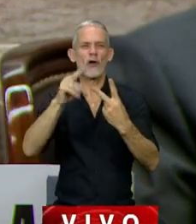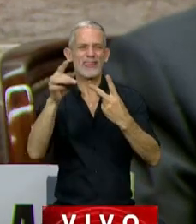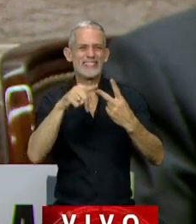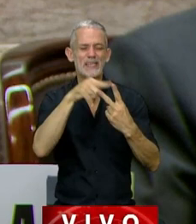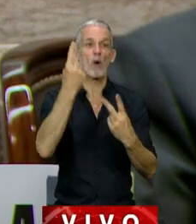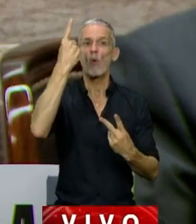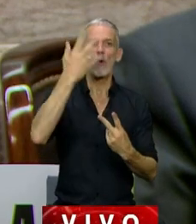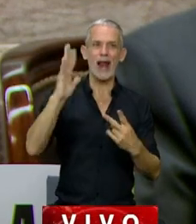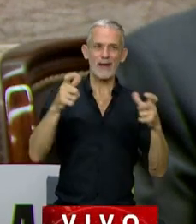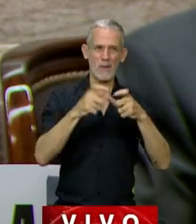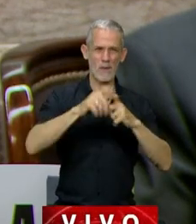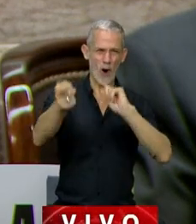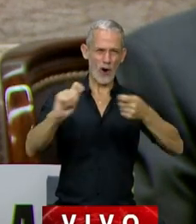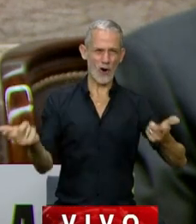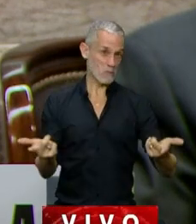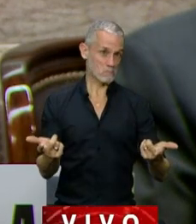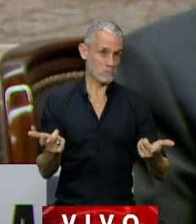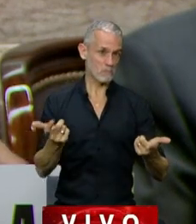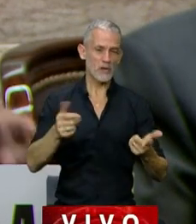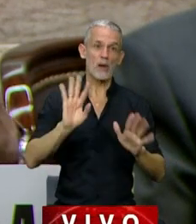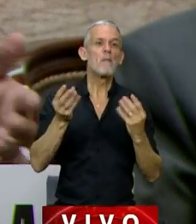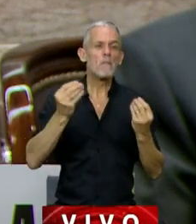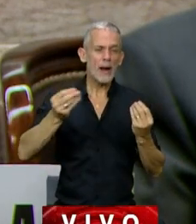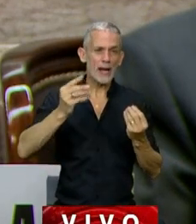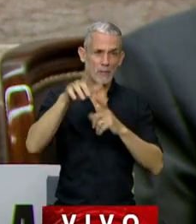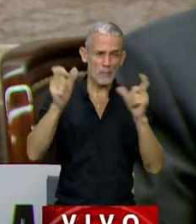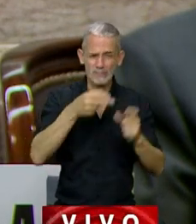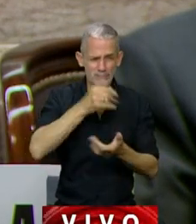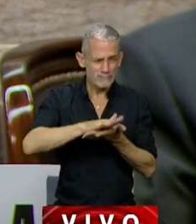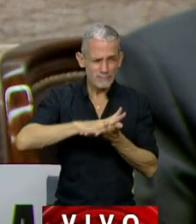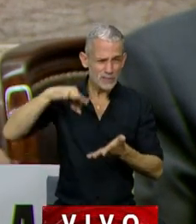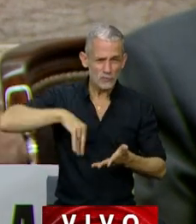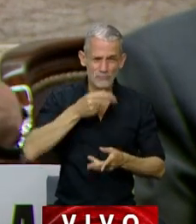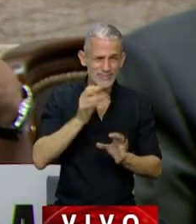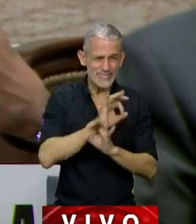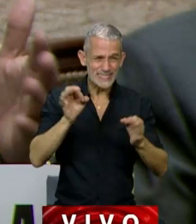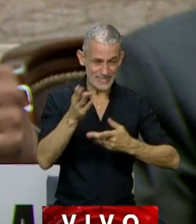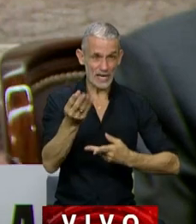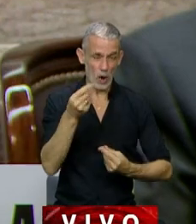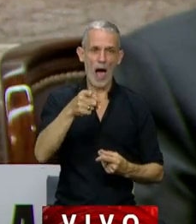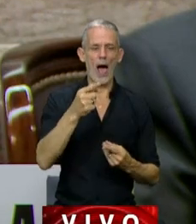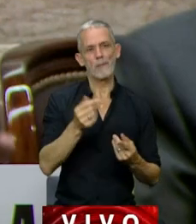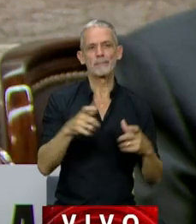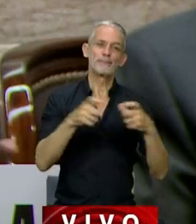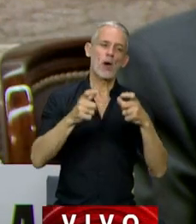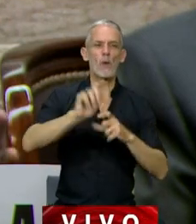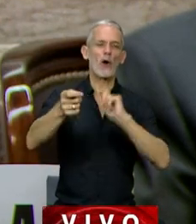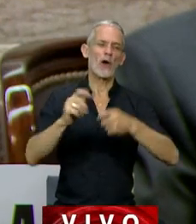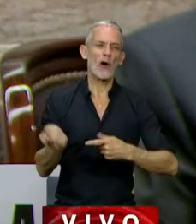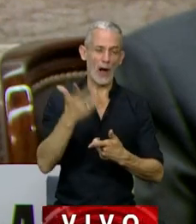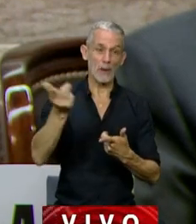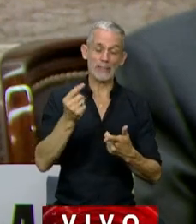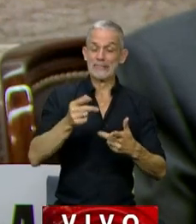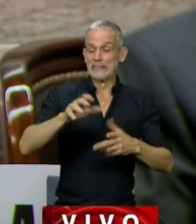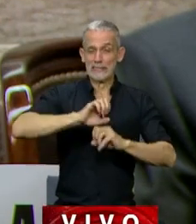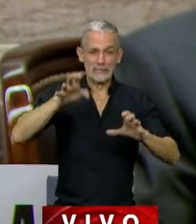vez, que es para aquellos que no tienen nada. Quizá esto sea un paliativo para una situación muy